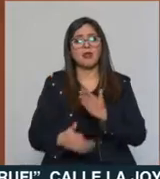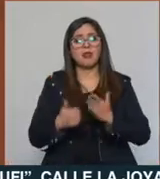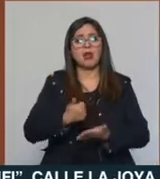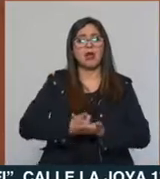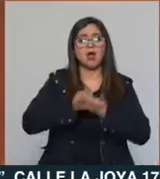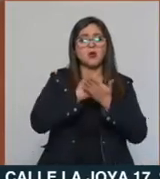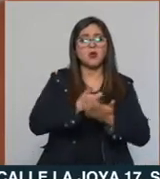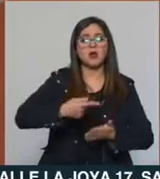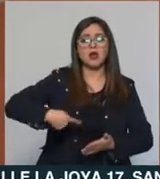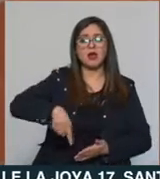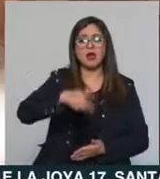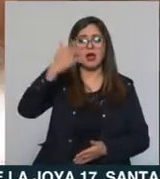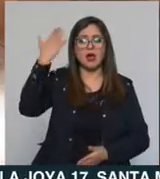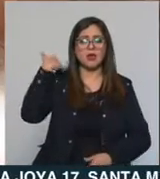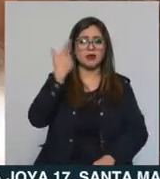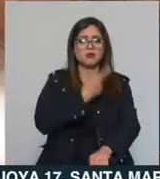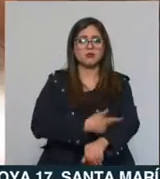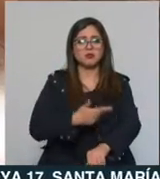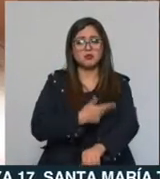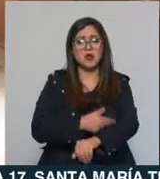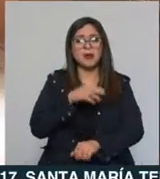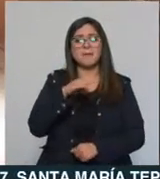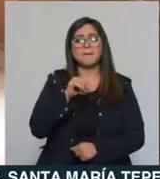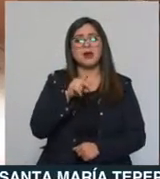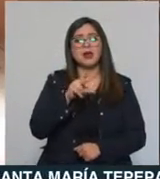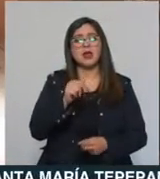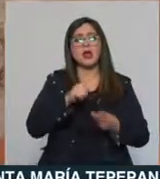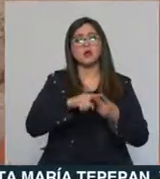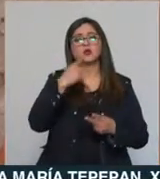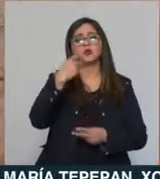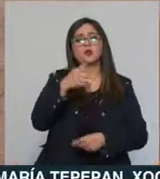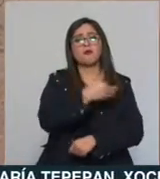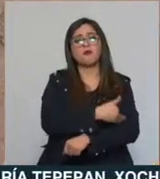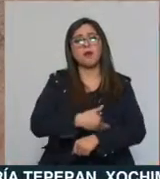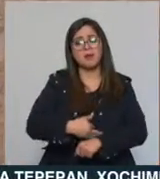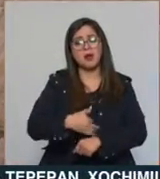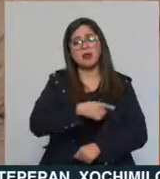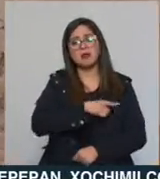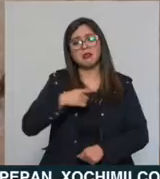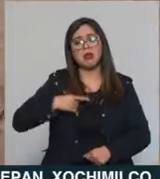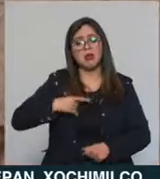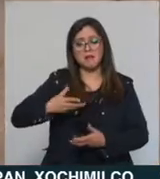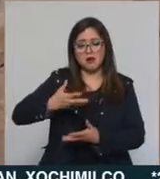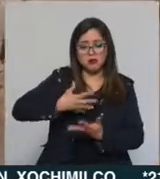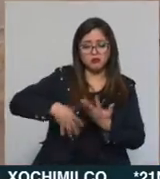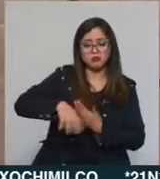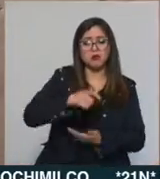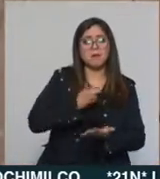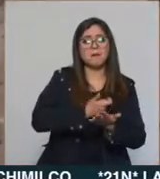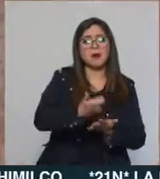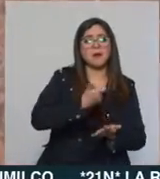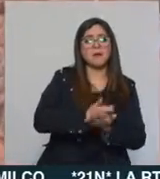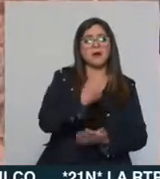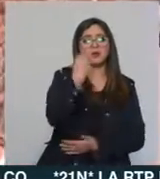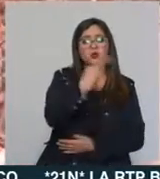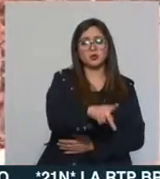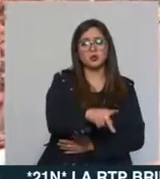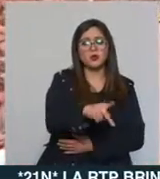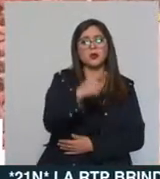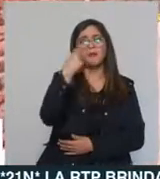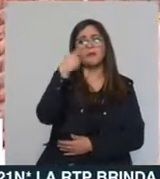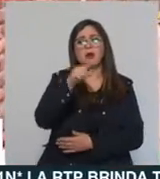anterior administración obligó a María y a su familia a poner recursos propios para mitigar los daños. Cuando